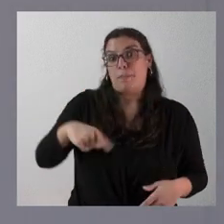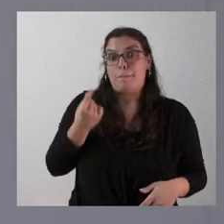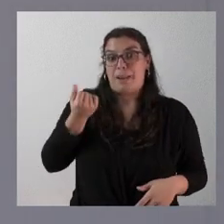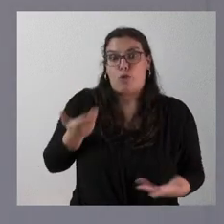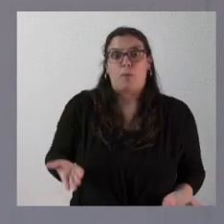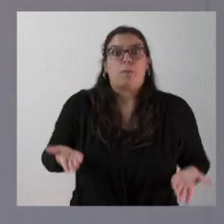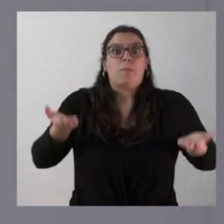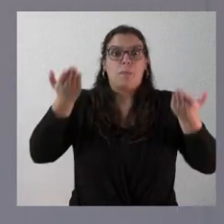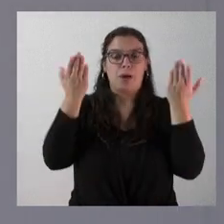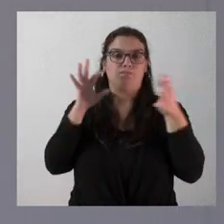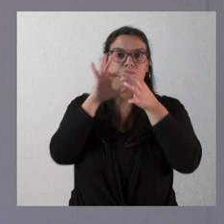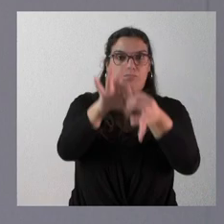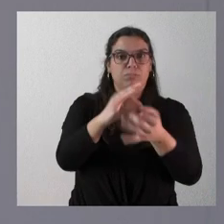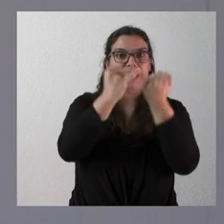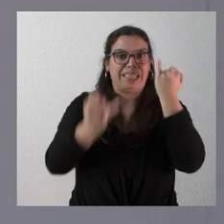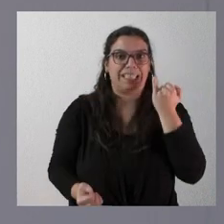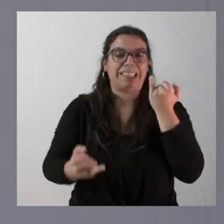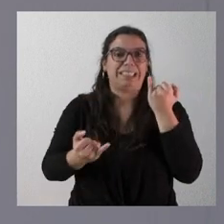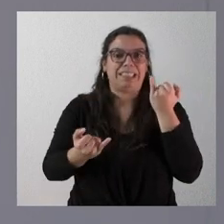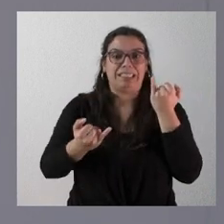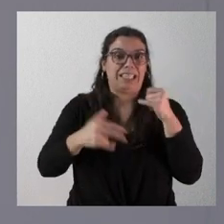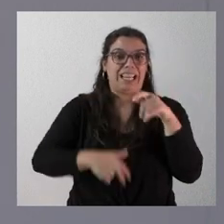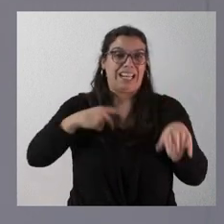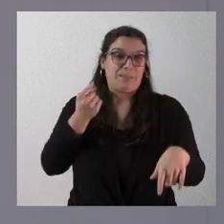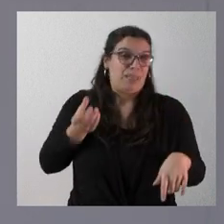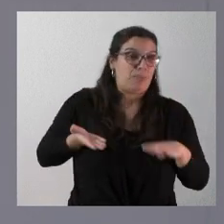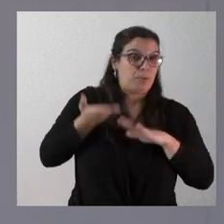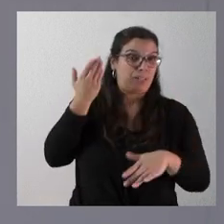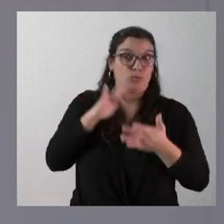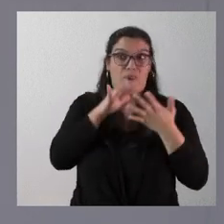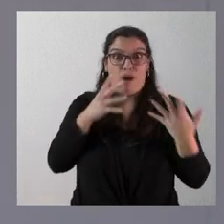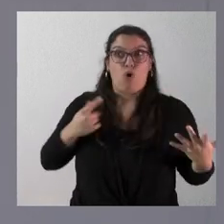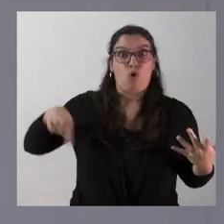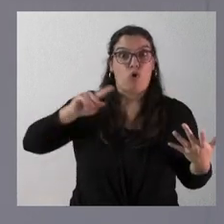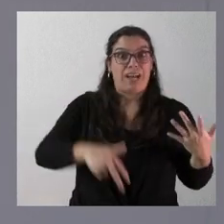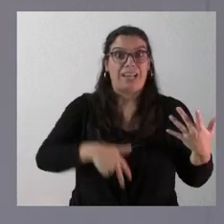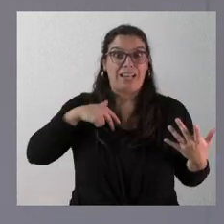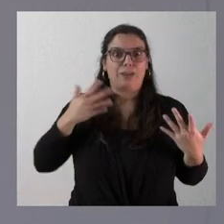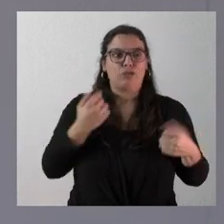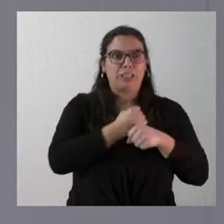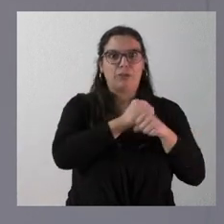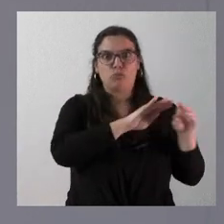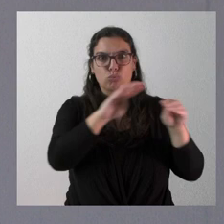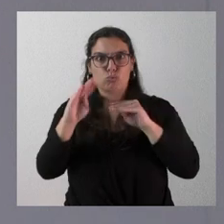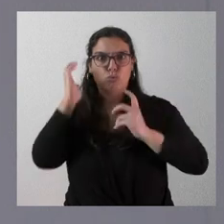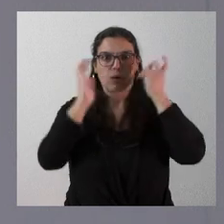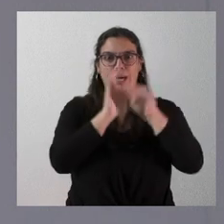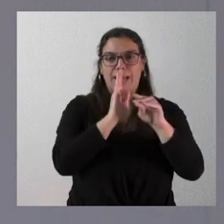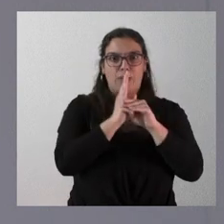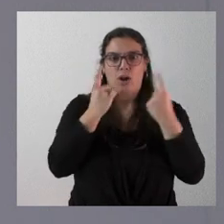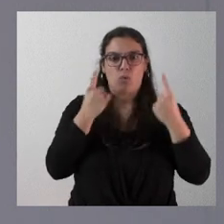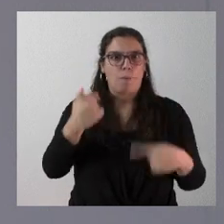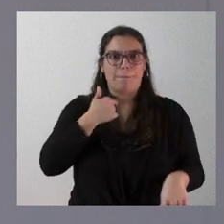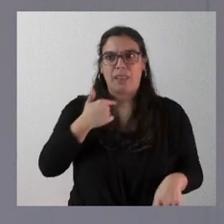precios vinculado a análisis de inflación por la que estamos atravesando y que ha hecho que muchas actividades ganaderas pues dejen de ser